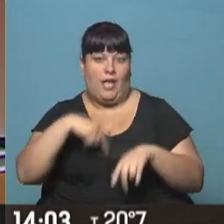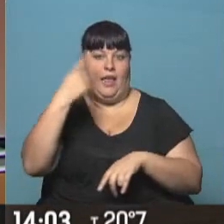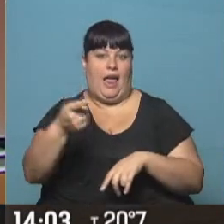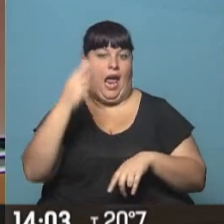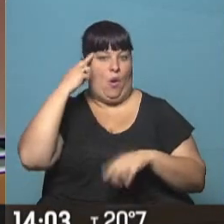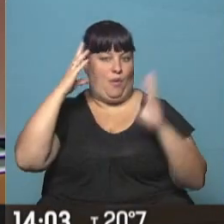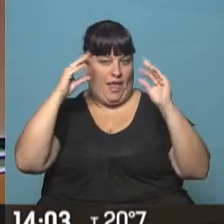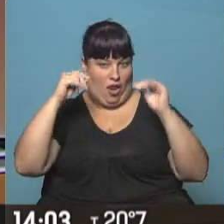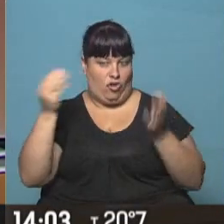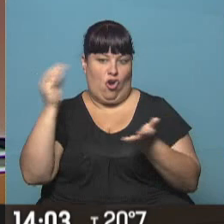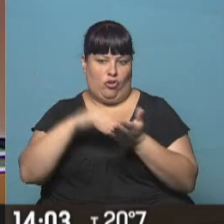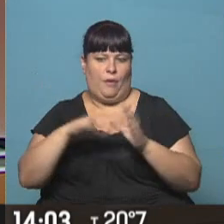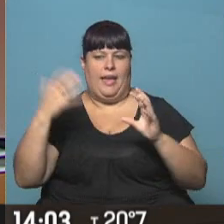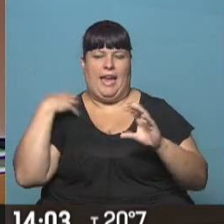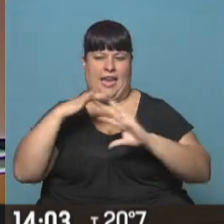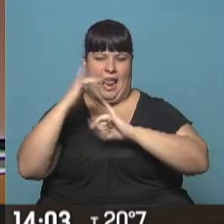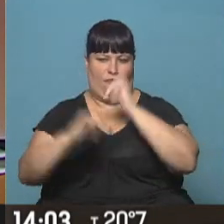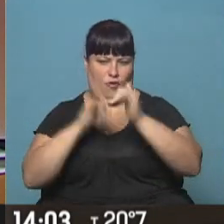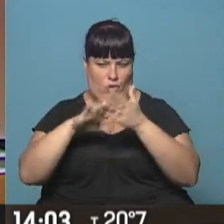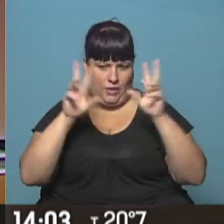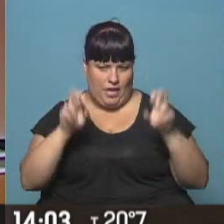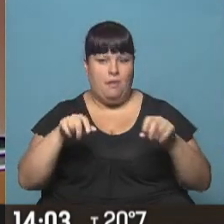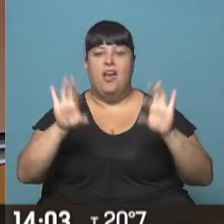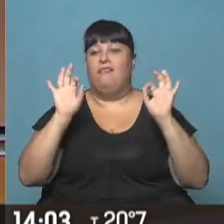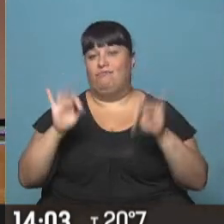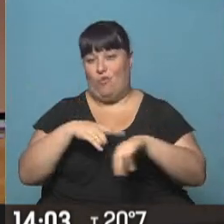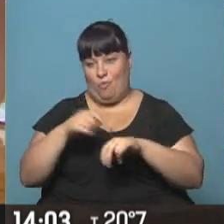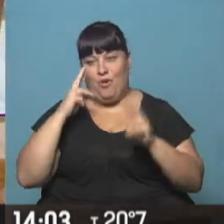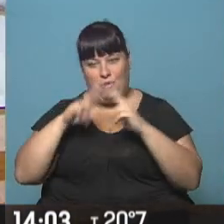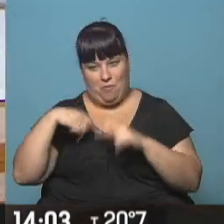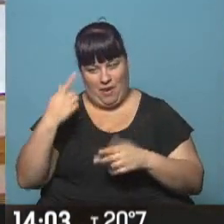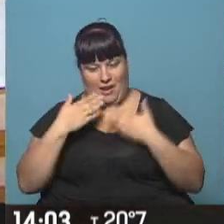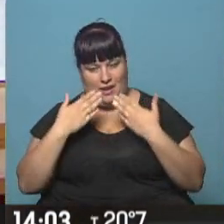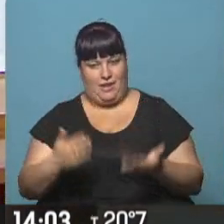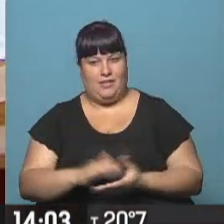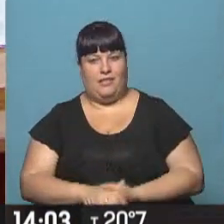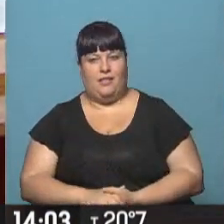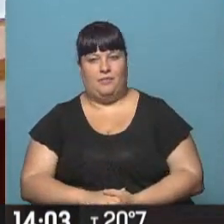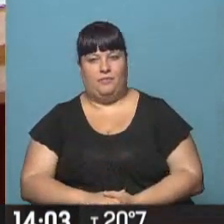de las 21 vamos a tener un amplio informe sobre el tema. Bueno, tiempo cumplido. Nos vemos mañana. Muchas gracias.